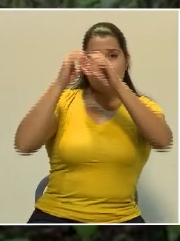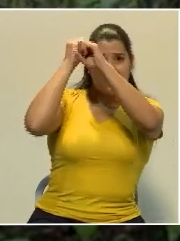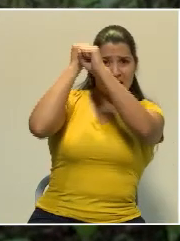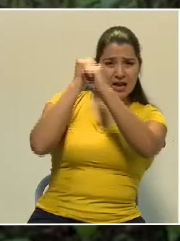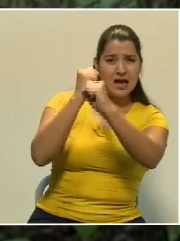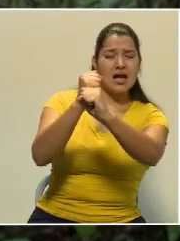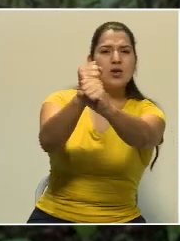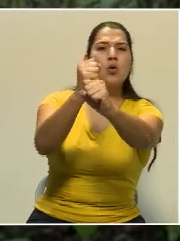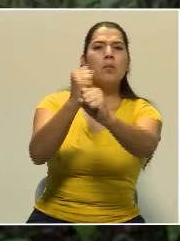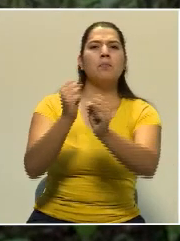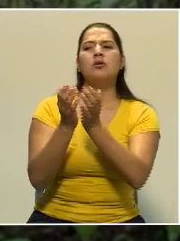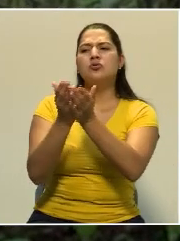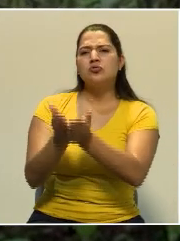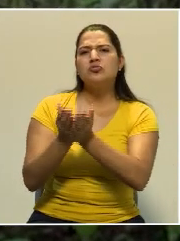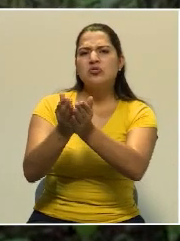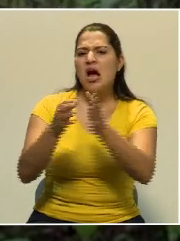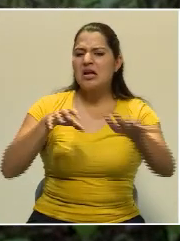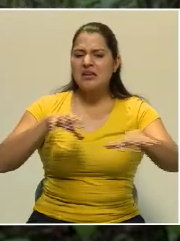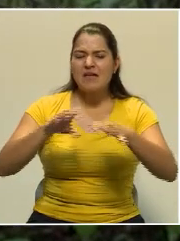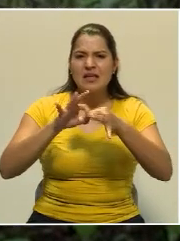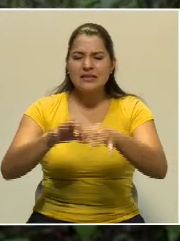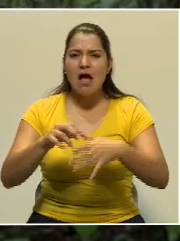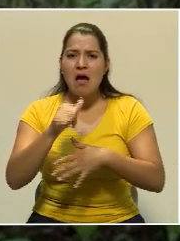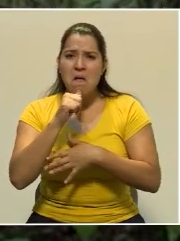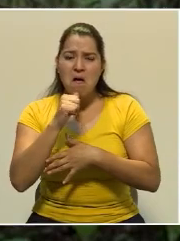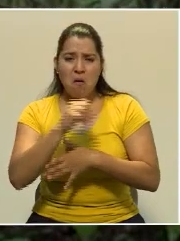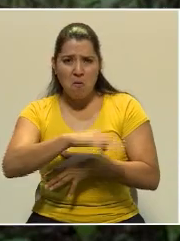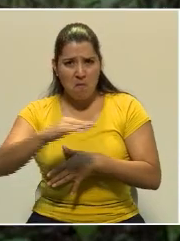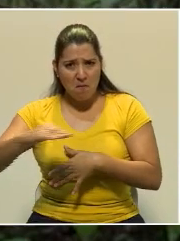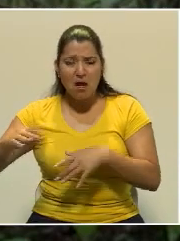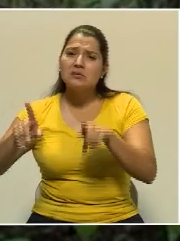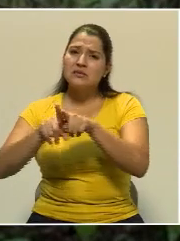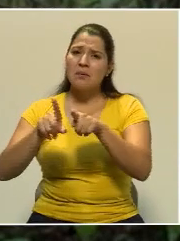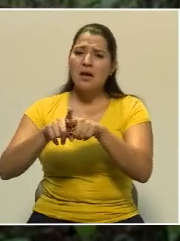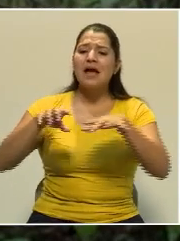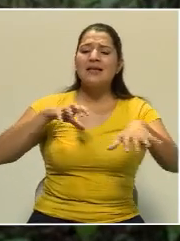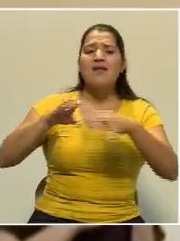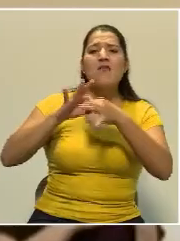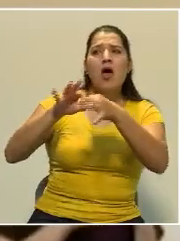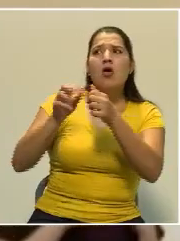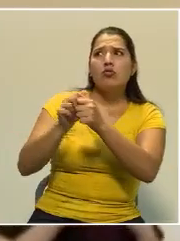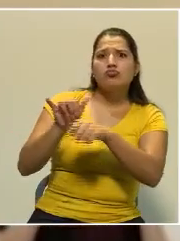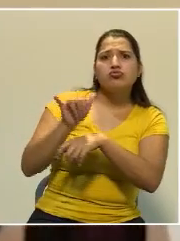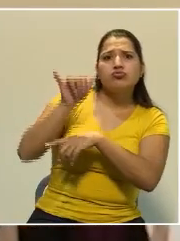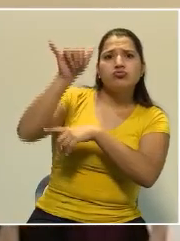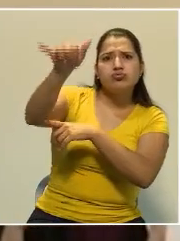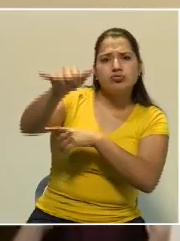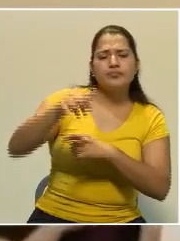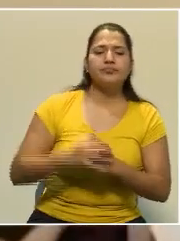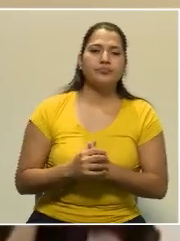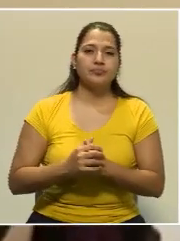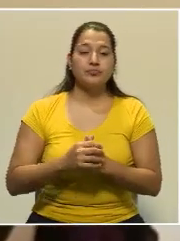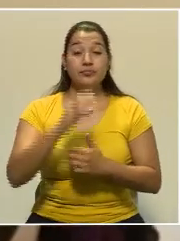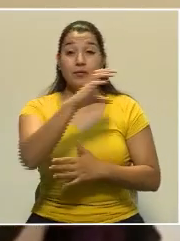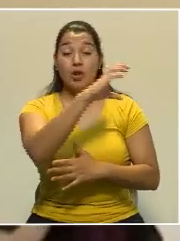balsas, actividades recreativas acuáticas y actividades recreativas aéreas. Responsabilidad de los